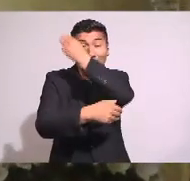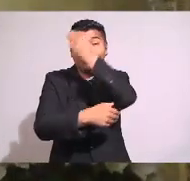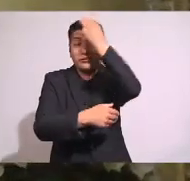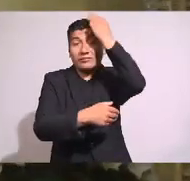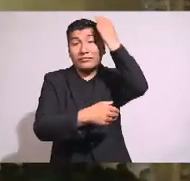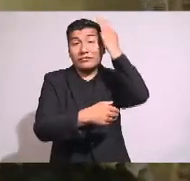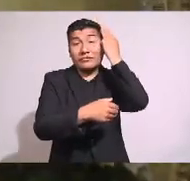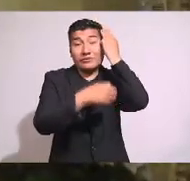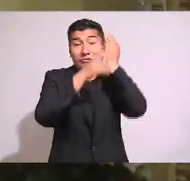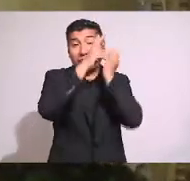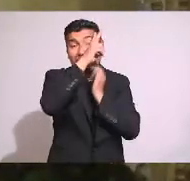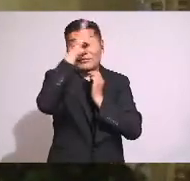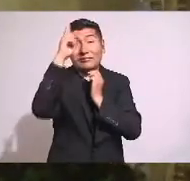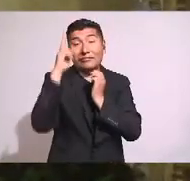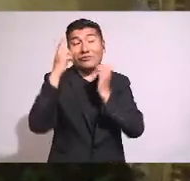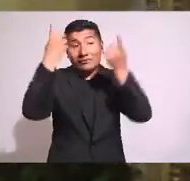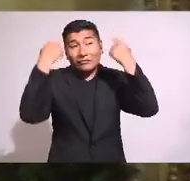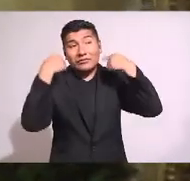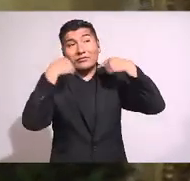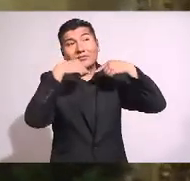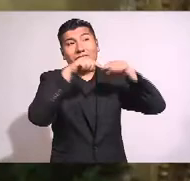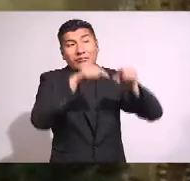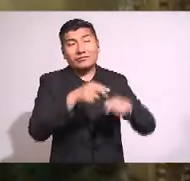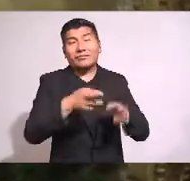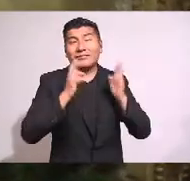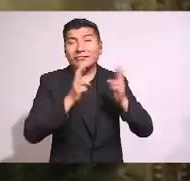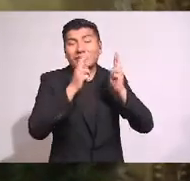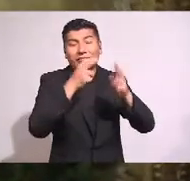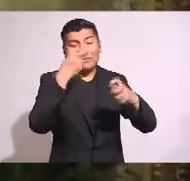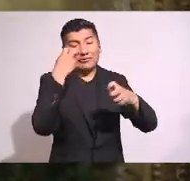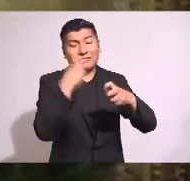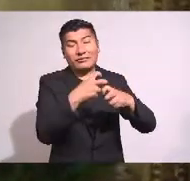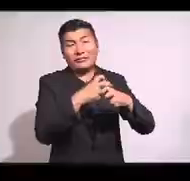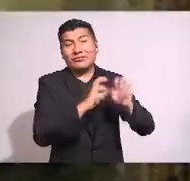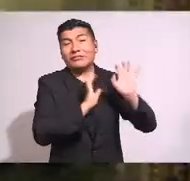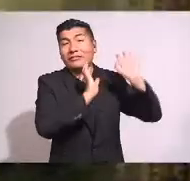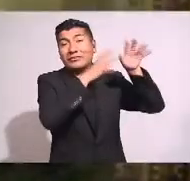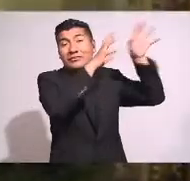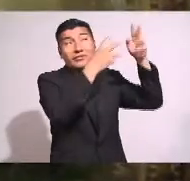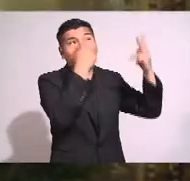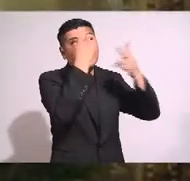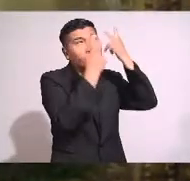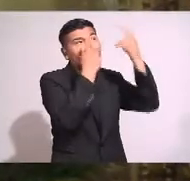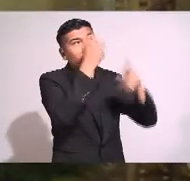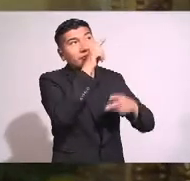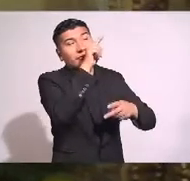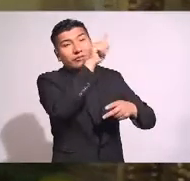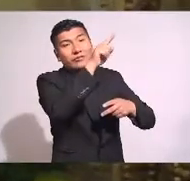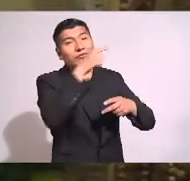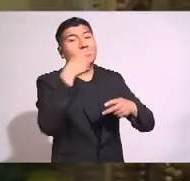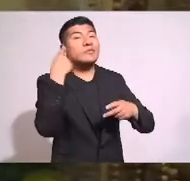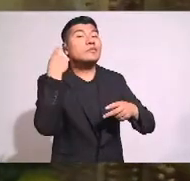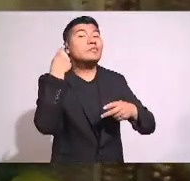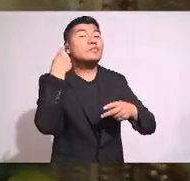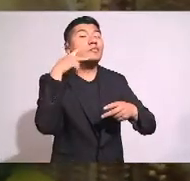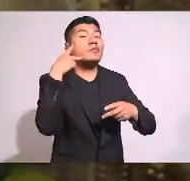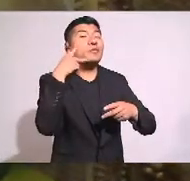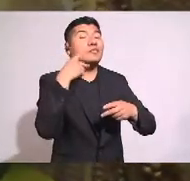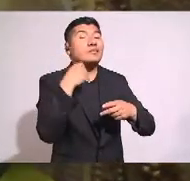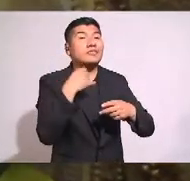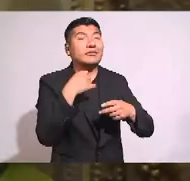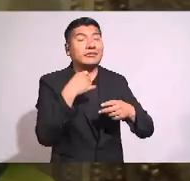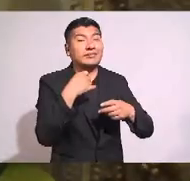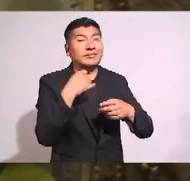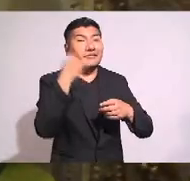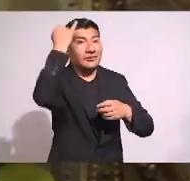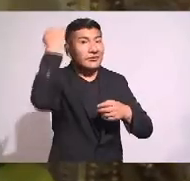la Virgen, va presurosa a la montaña a visitar a su prima Isabel.